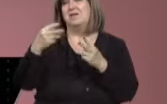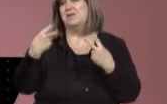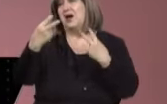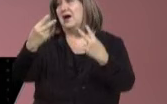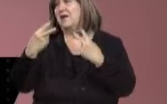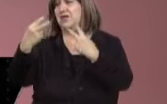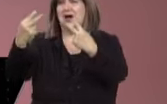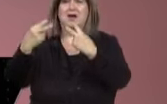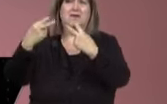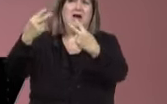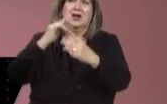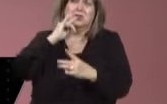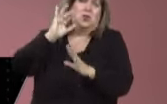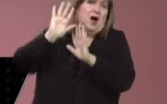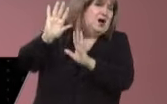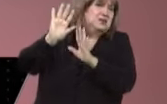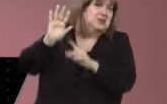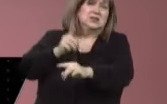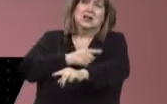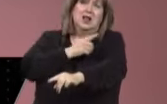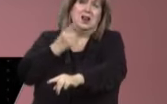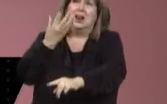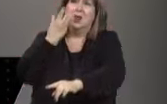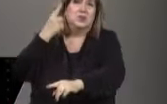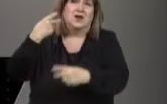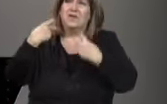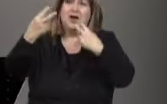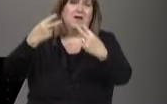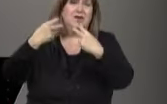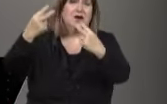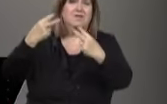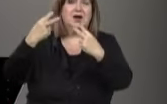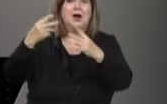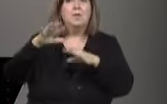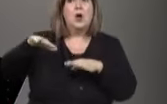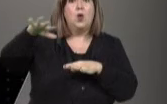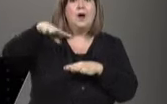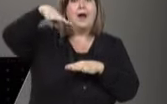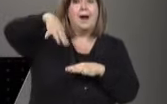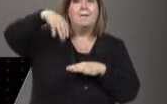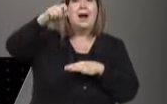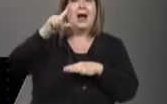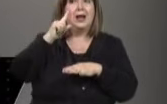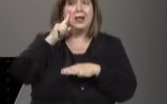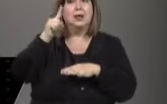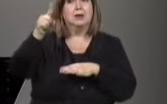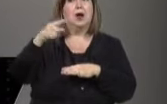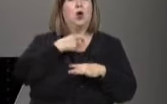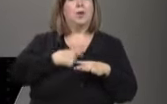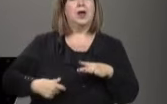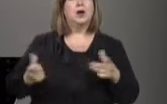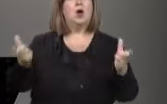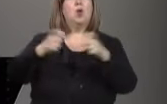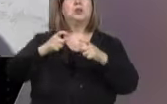su forma de ver la vida, su forma de ver el viaje como una aventura, pero en este caso Mali es un país muy inestable que está gobernado por una